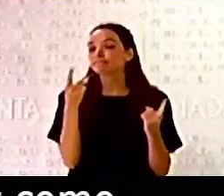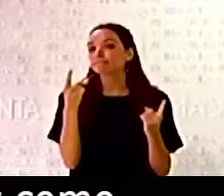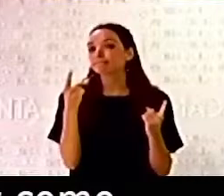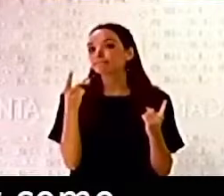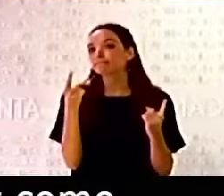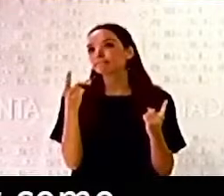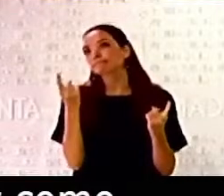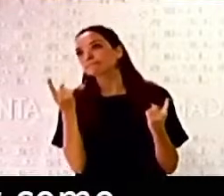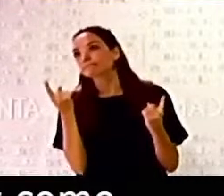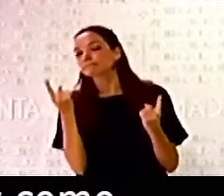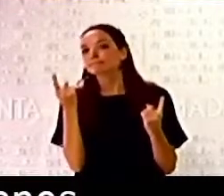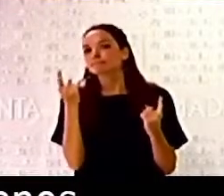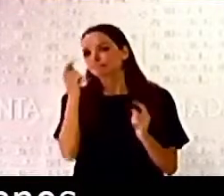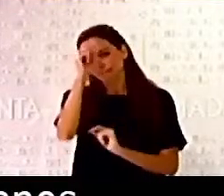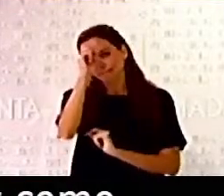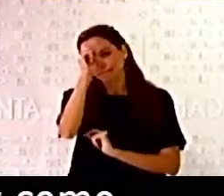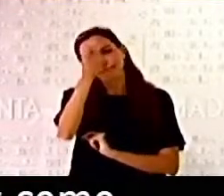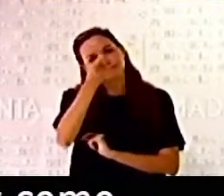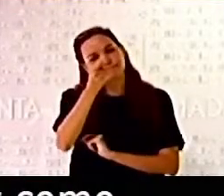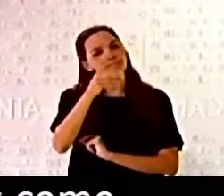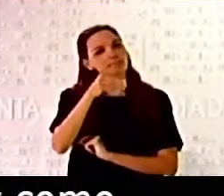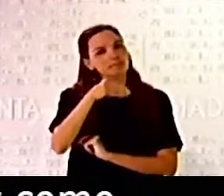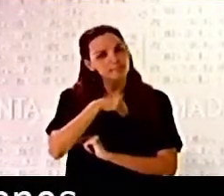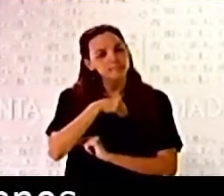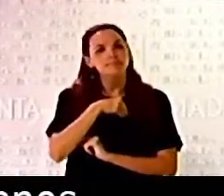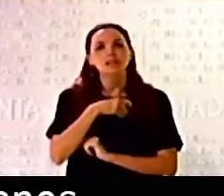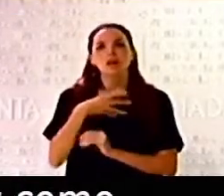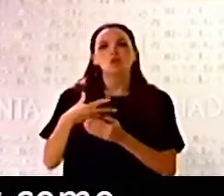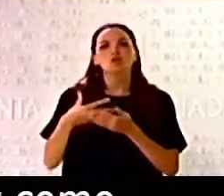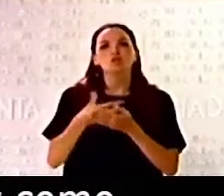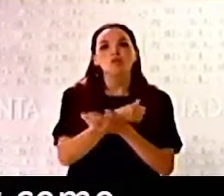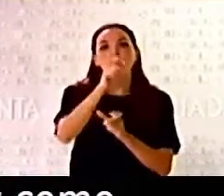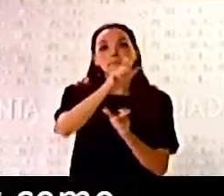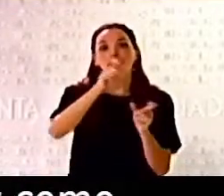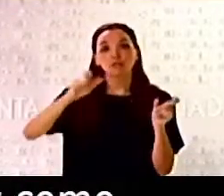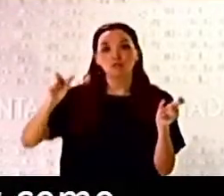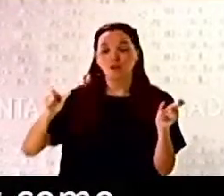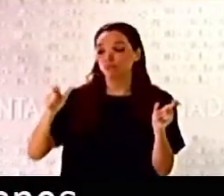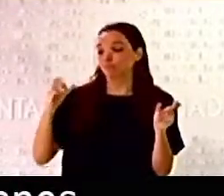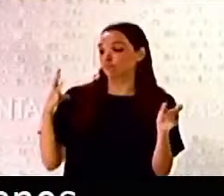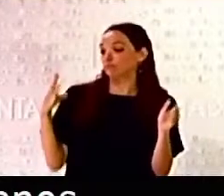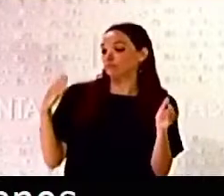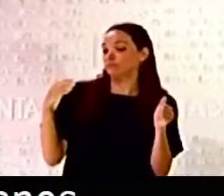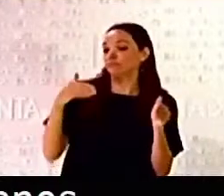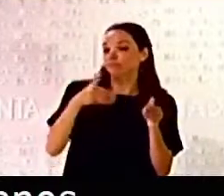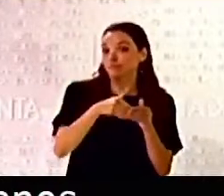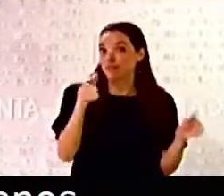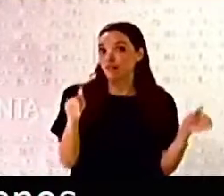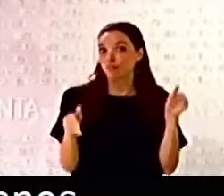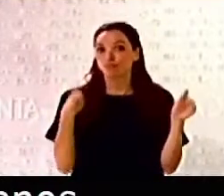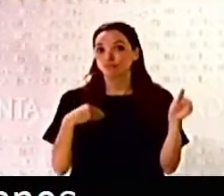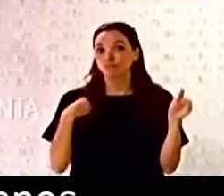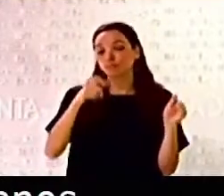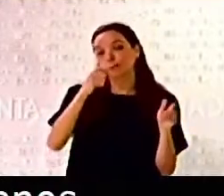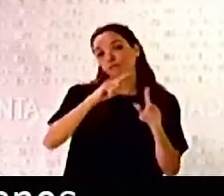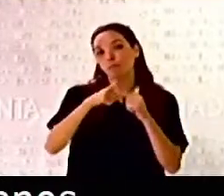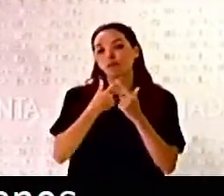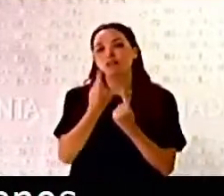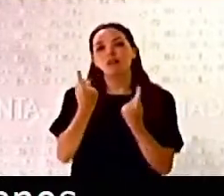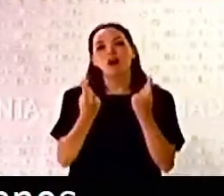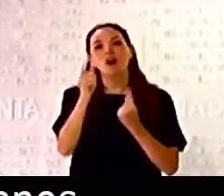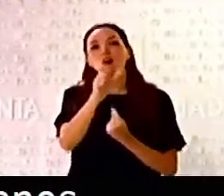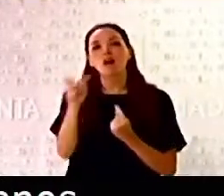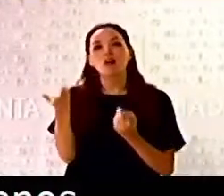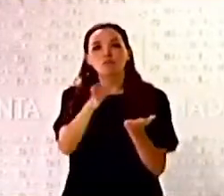más bien darle nuestras condolencias a todas aquellas personas que durante este tiempo han perdido a un ser querido como consecuencia de